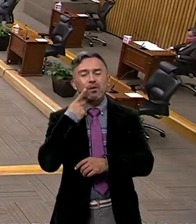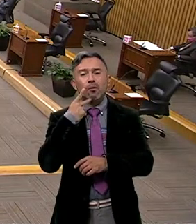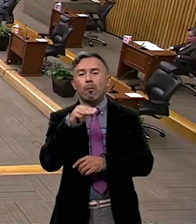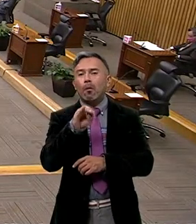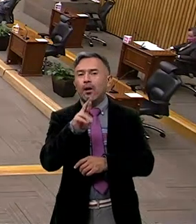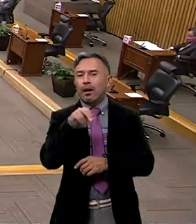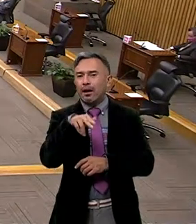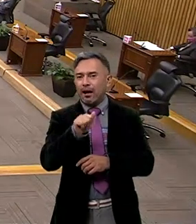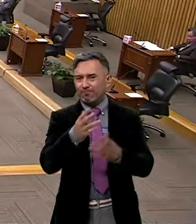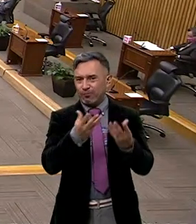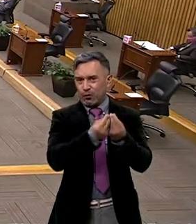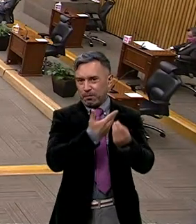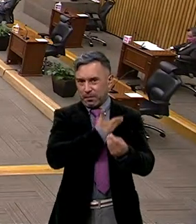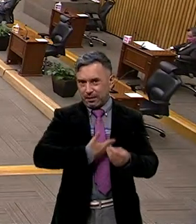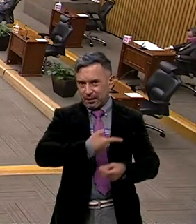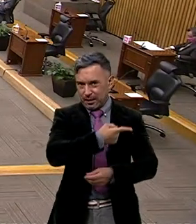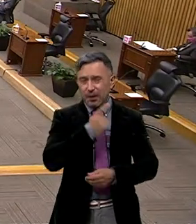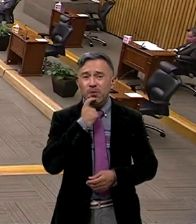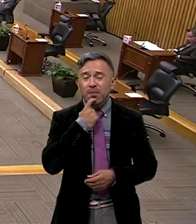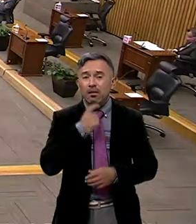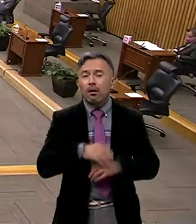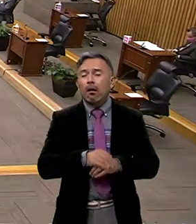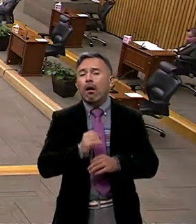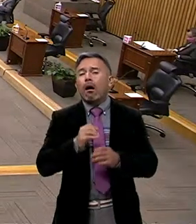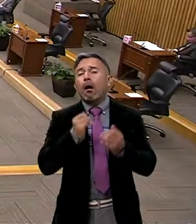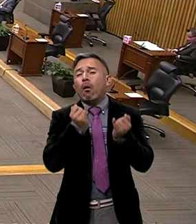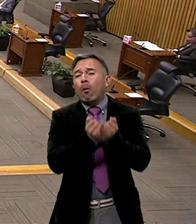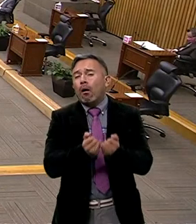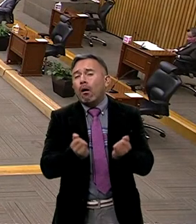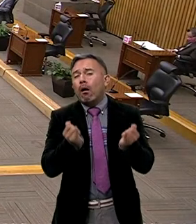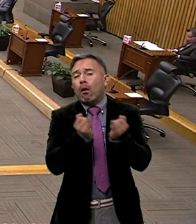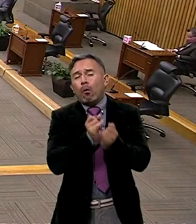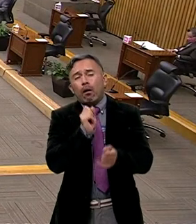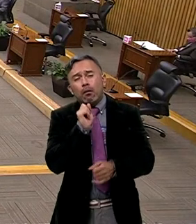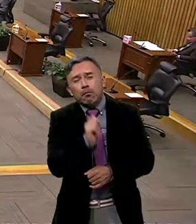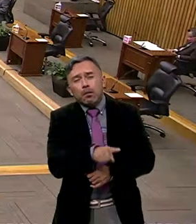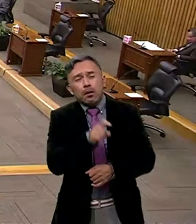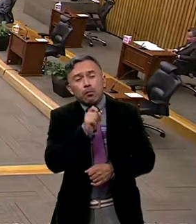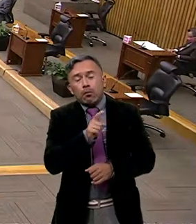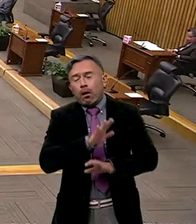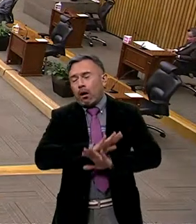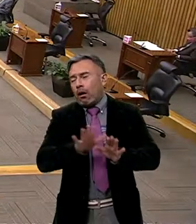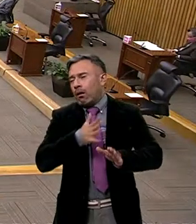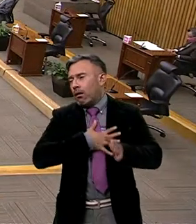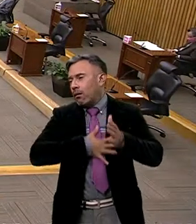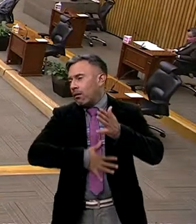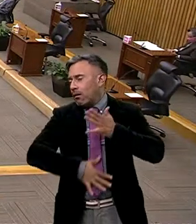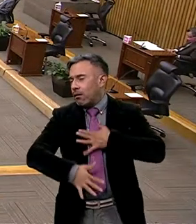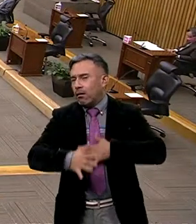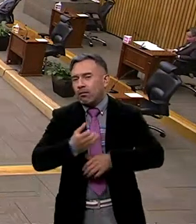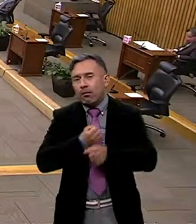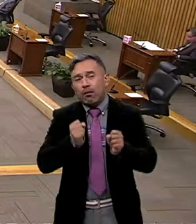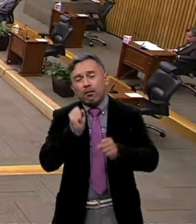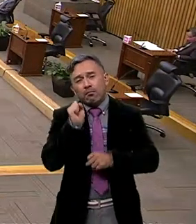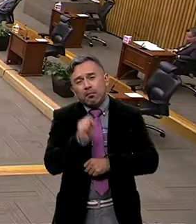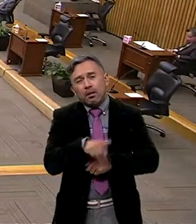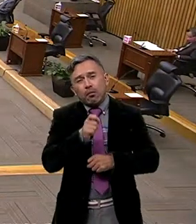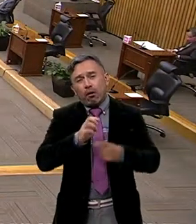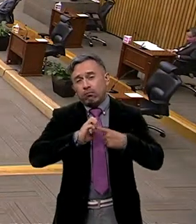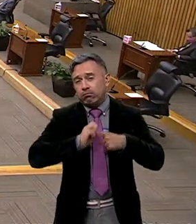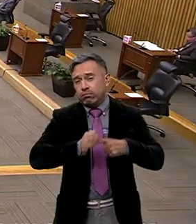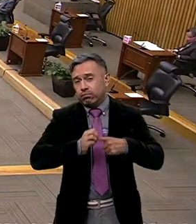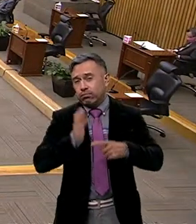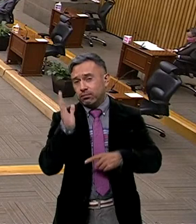reiterativo desgastante ya seguirlos escuchando en el transcurso de todo el día de hoy